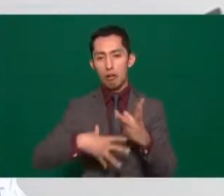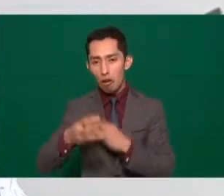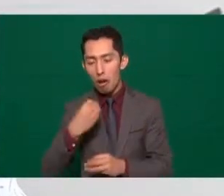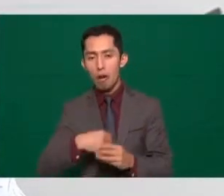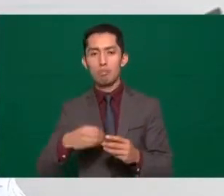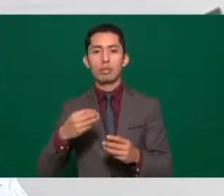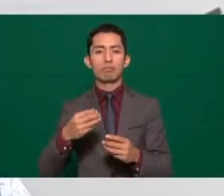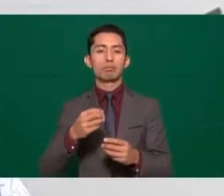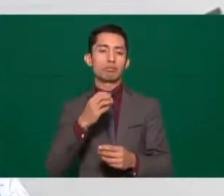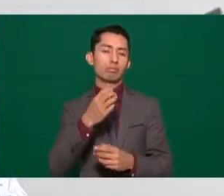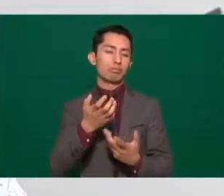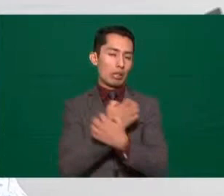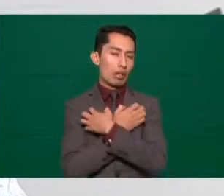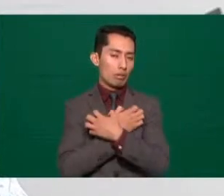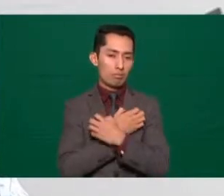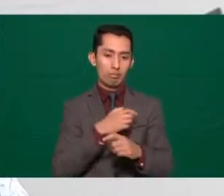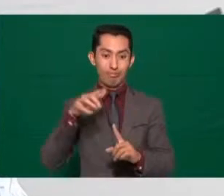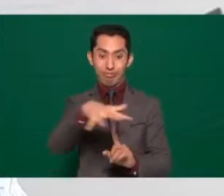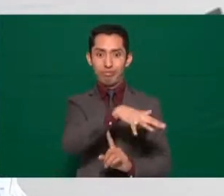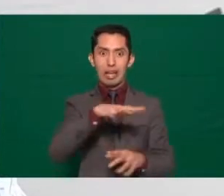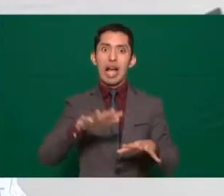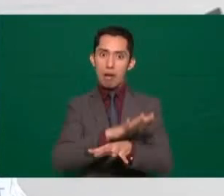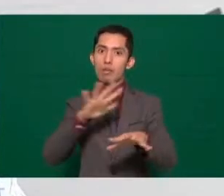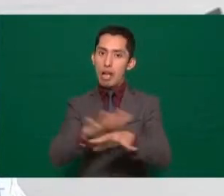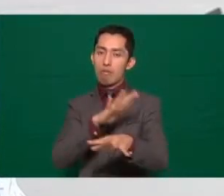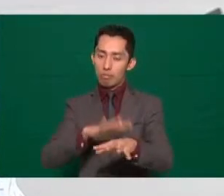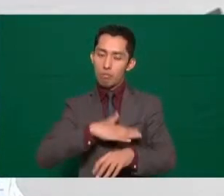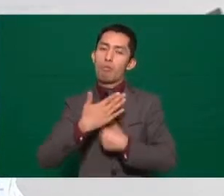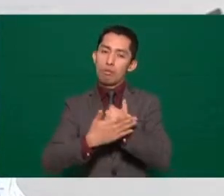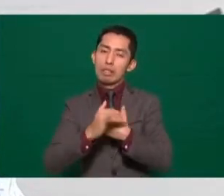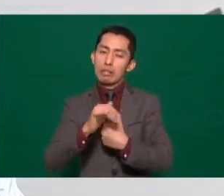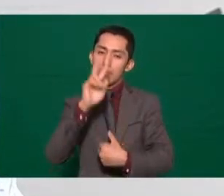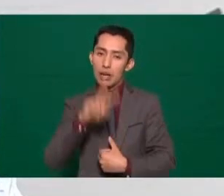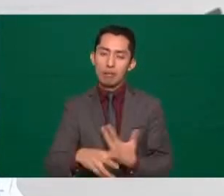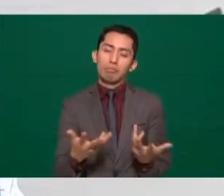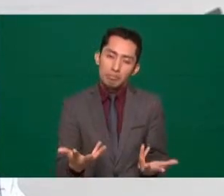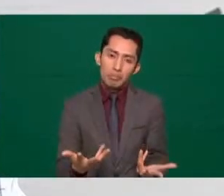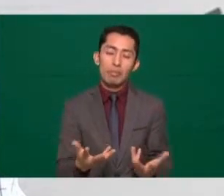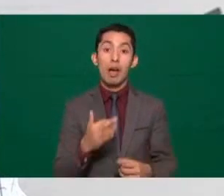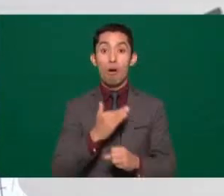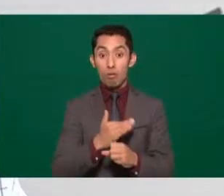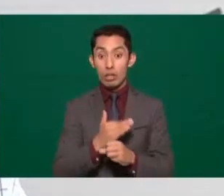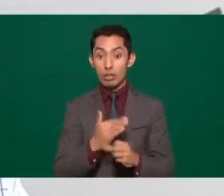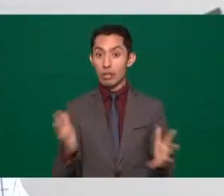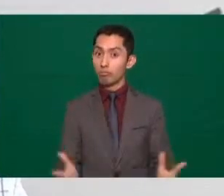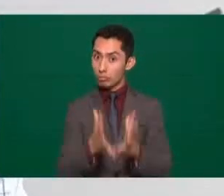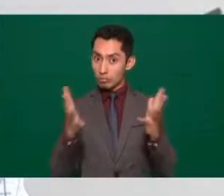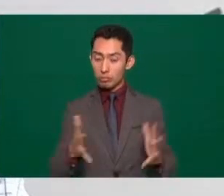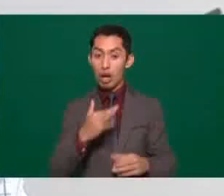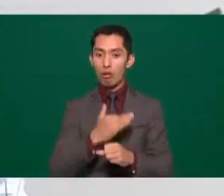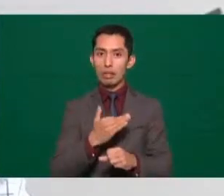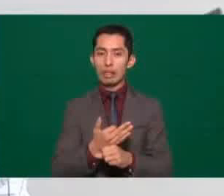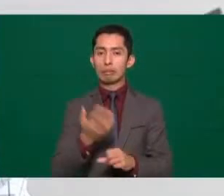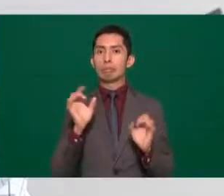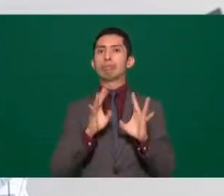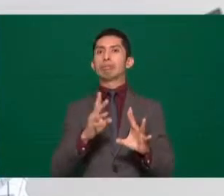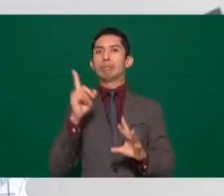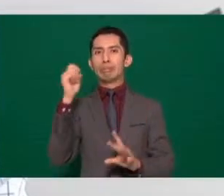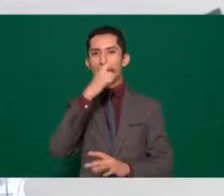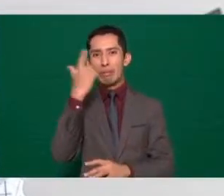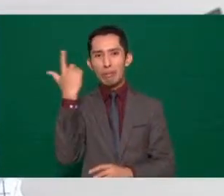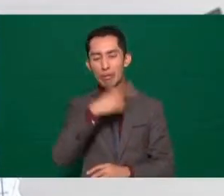de la educación. Pero sobre todo, quisiera instarlos a que de esta terrible situación exploremos